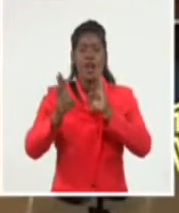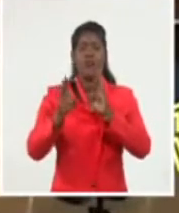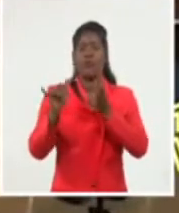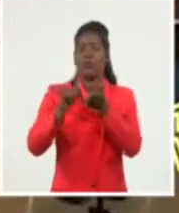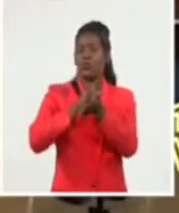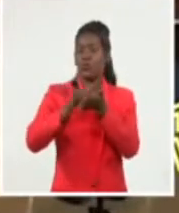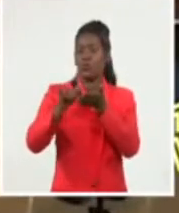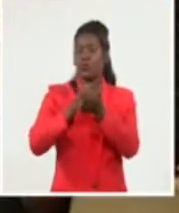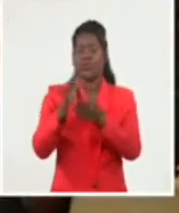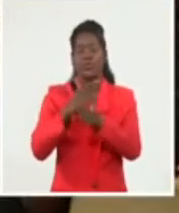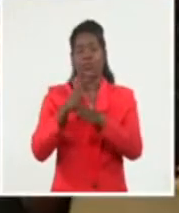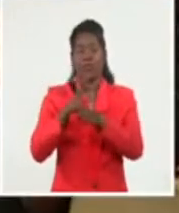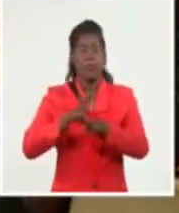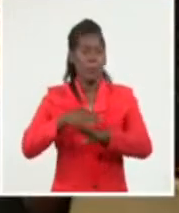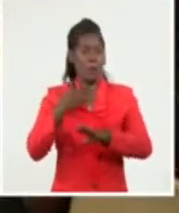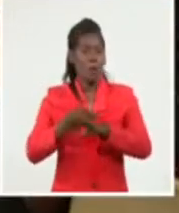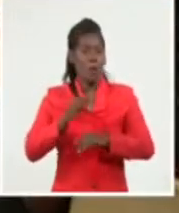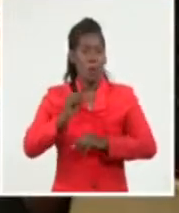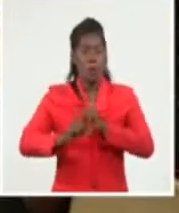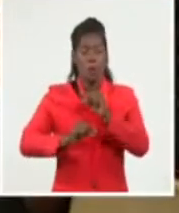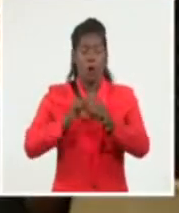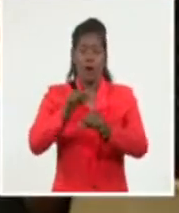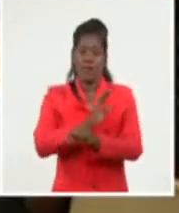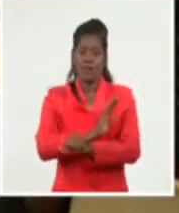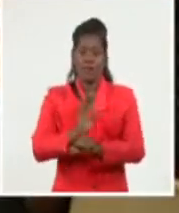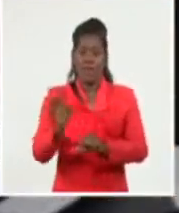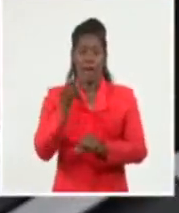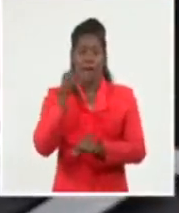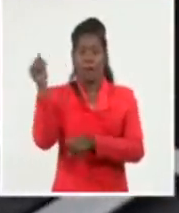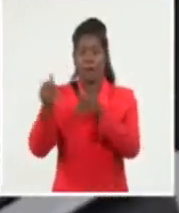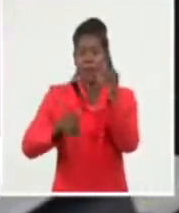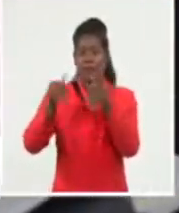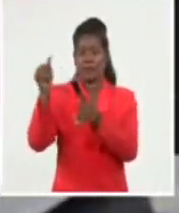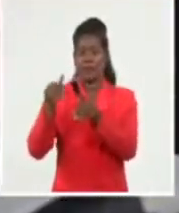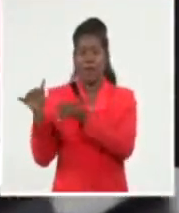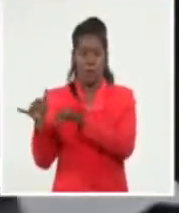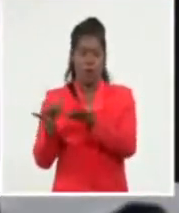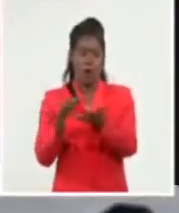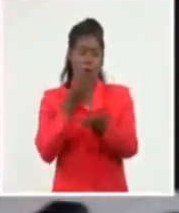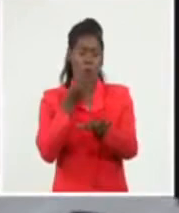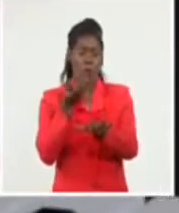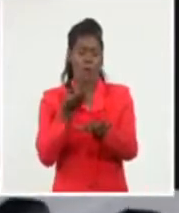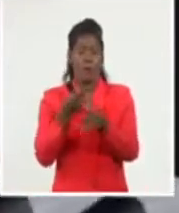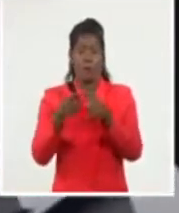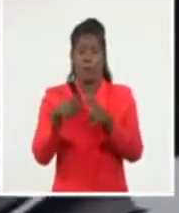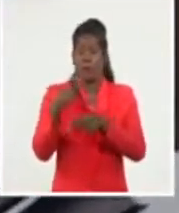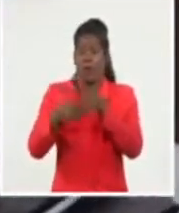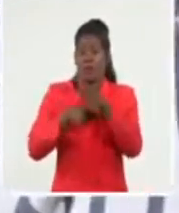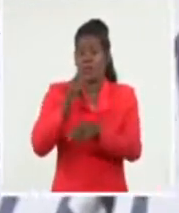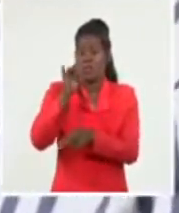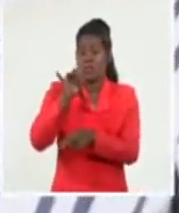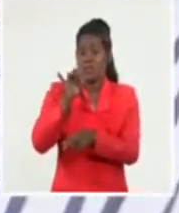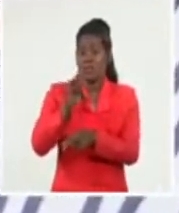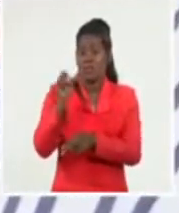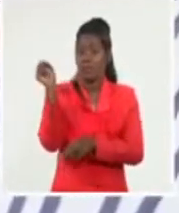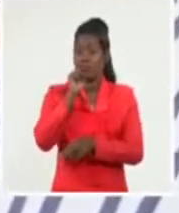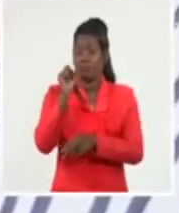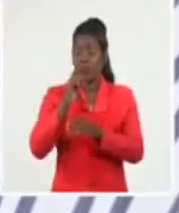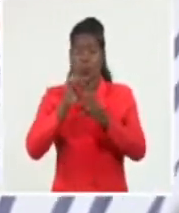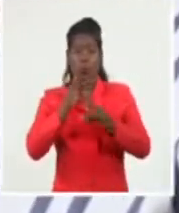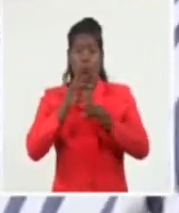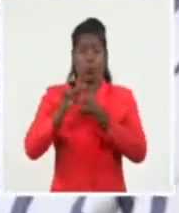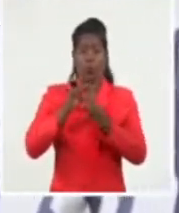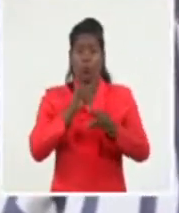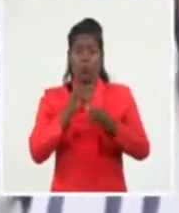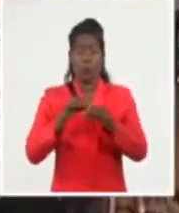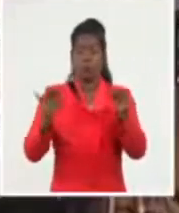de las dificultades siempre hay que buscar cómo seguir creciendo. Más de 15 conciertos Estamos Contigo y 10 descargas de jazz fueron